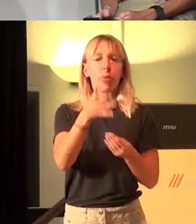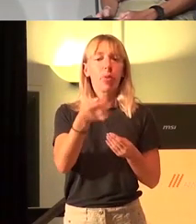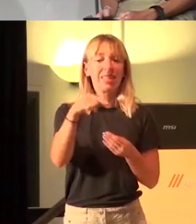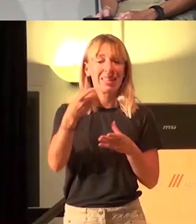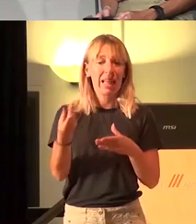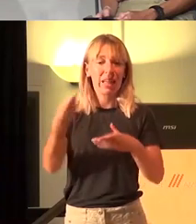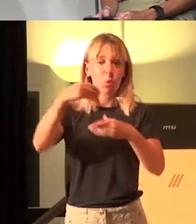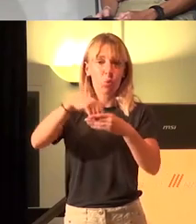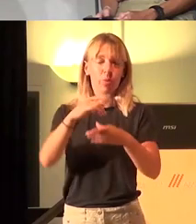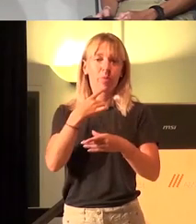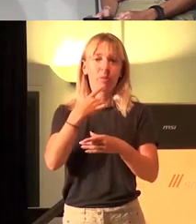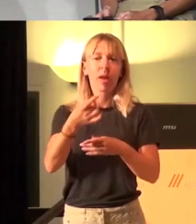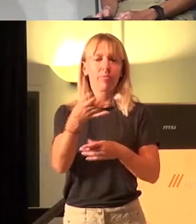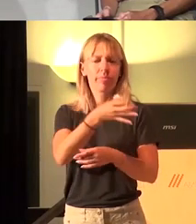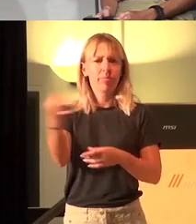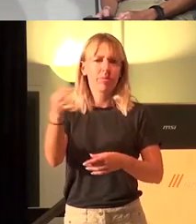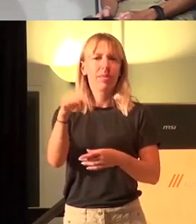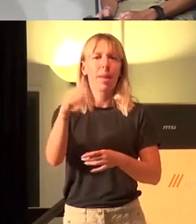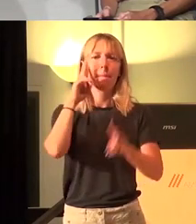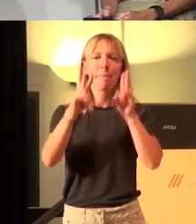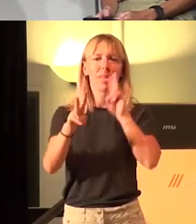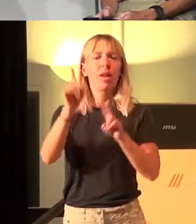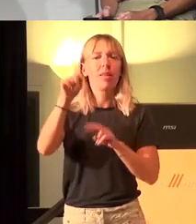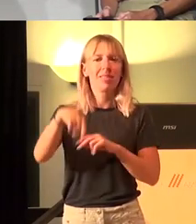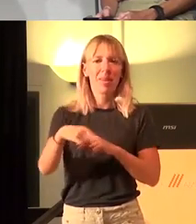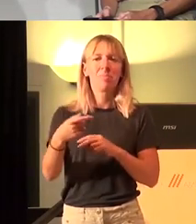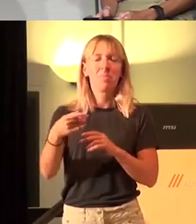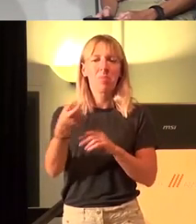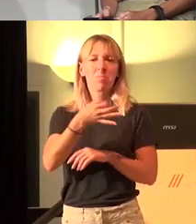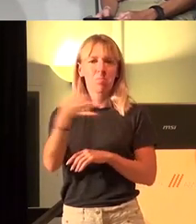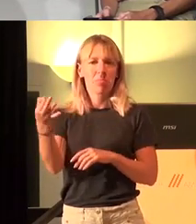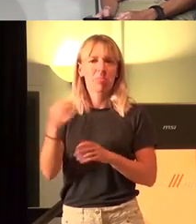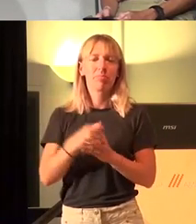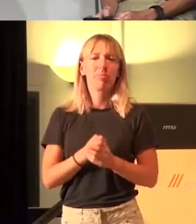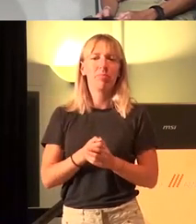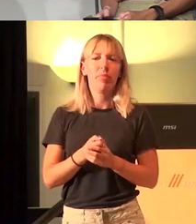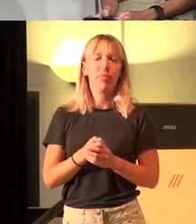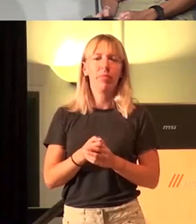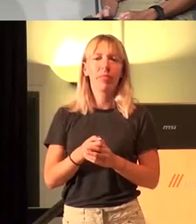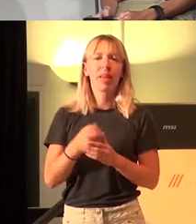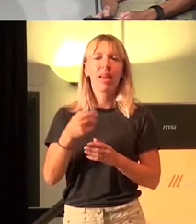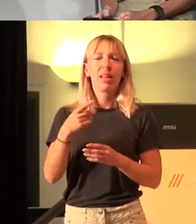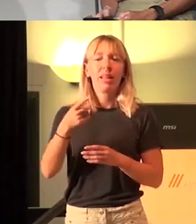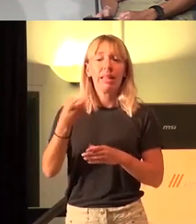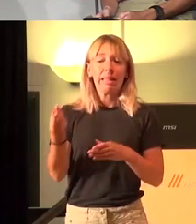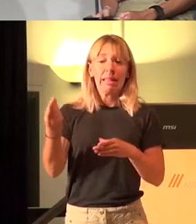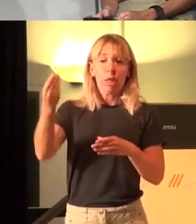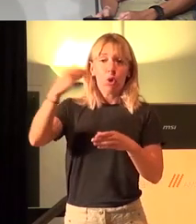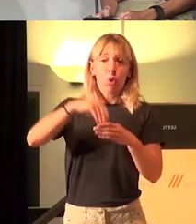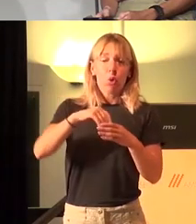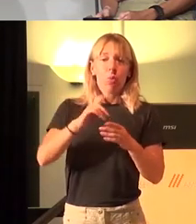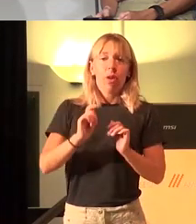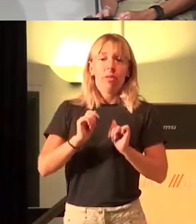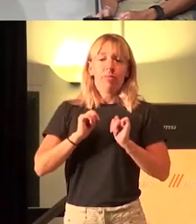esa inclusión, digamos, sea efectiva y esa visibilidad sea también muy efectiva. El hecho de haber incorporado o haber